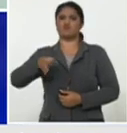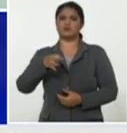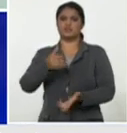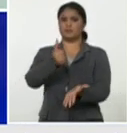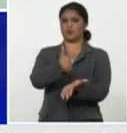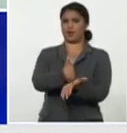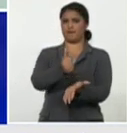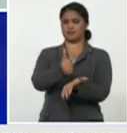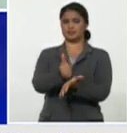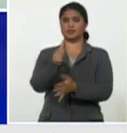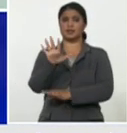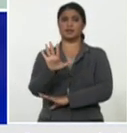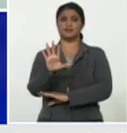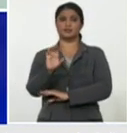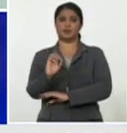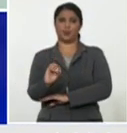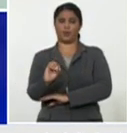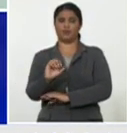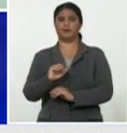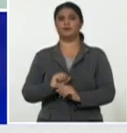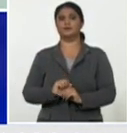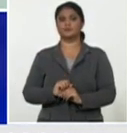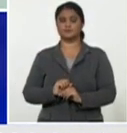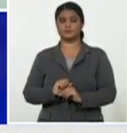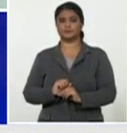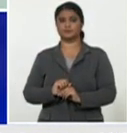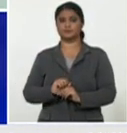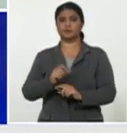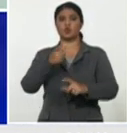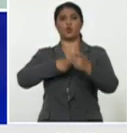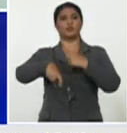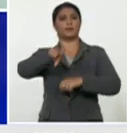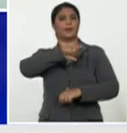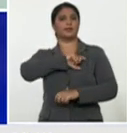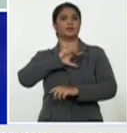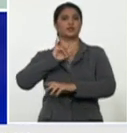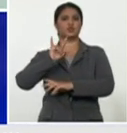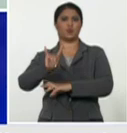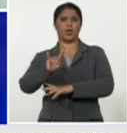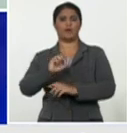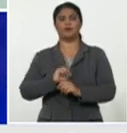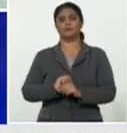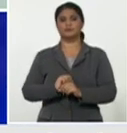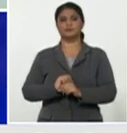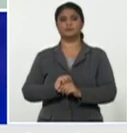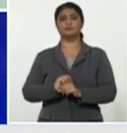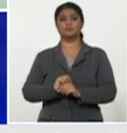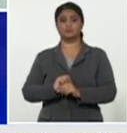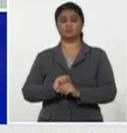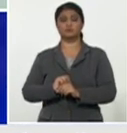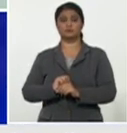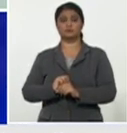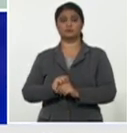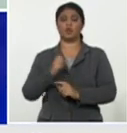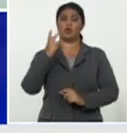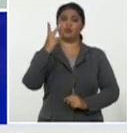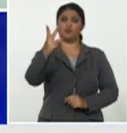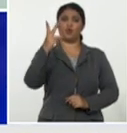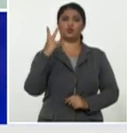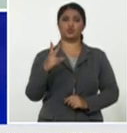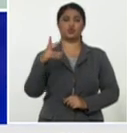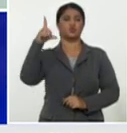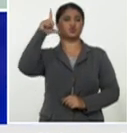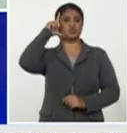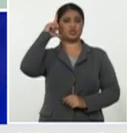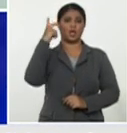50, contra Maestre 9, Palma Soriano y San Luis con 2 cada uno, y Segundo Frente y Mella